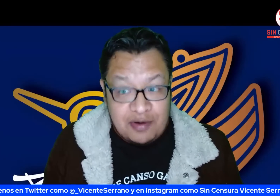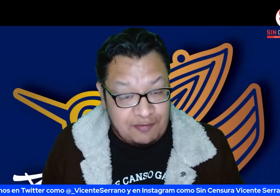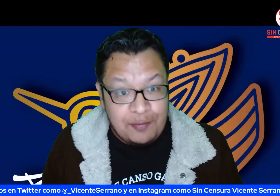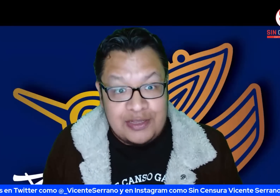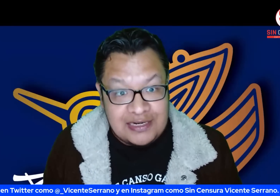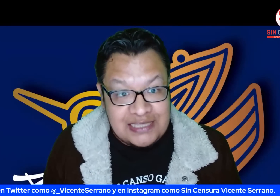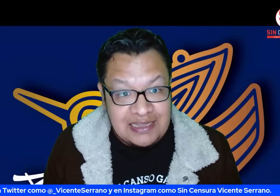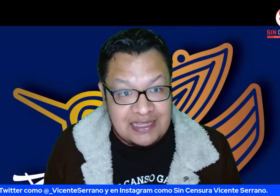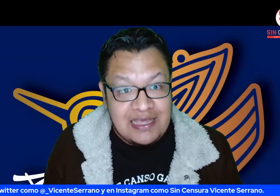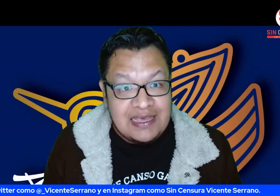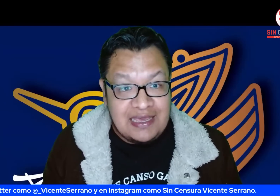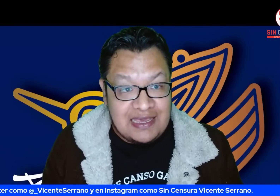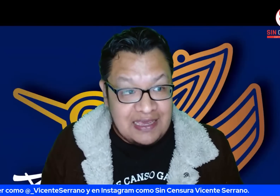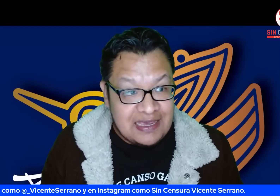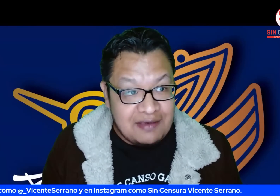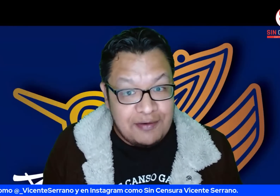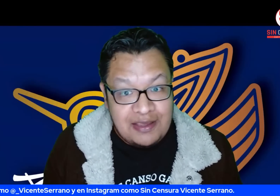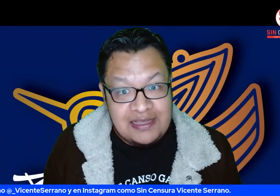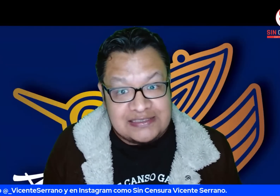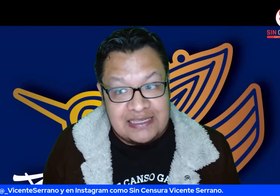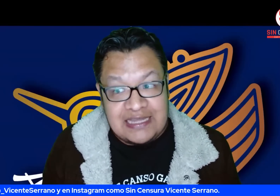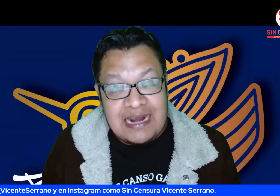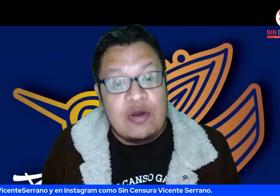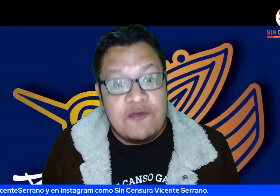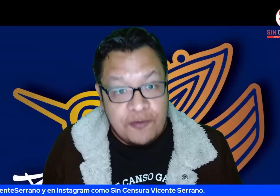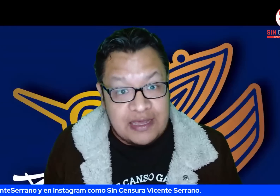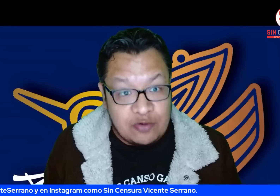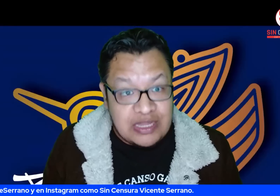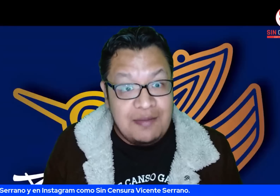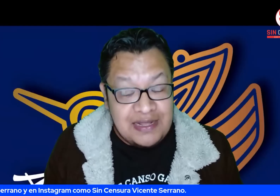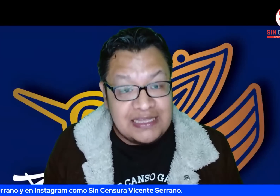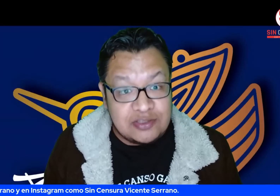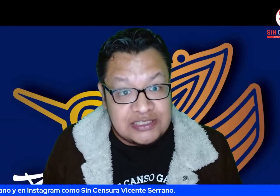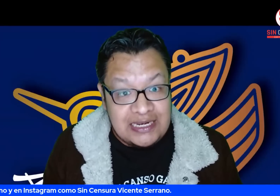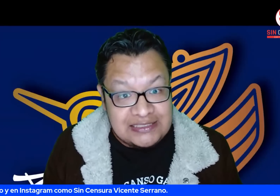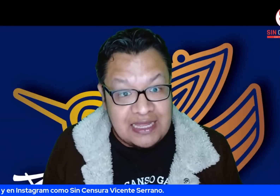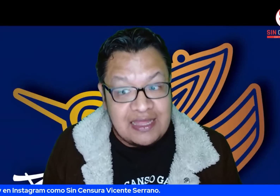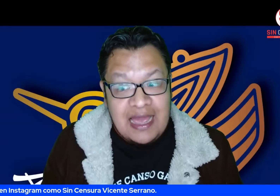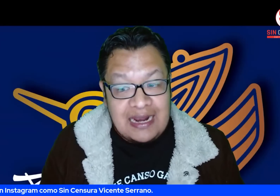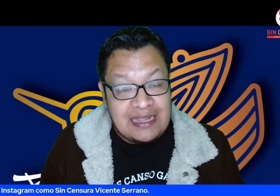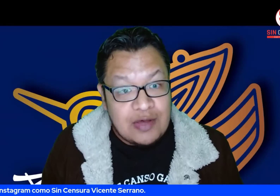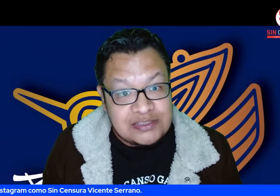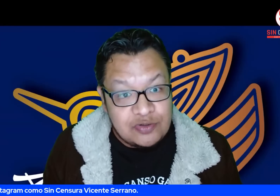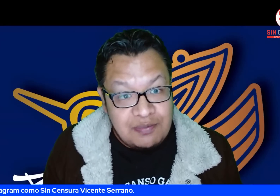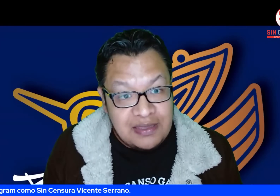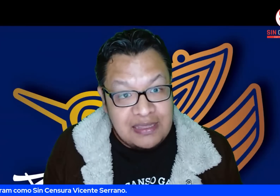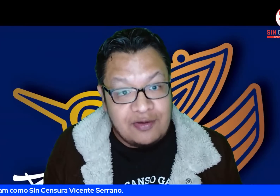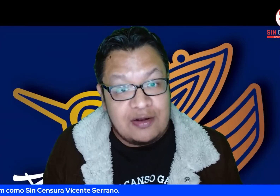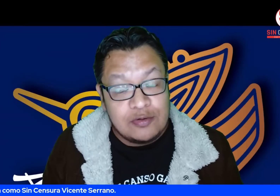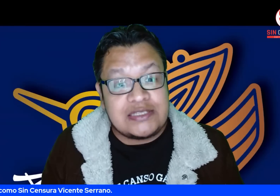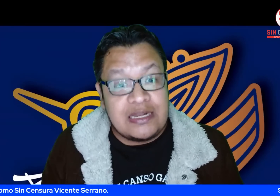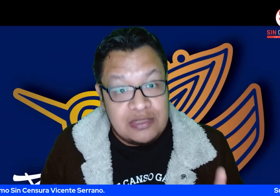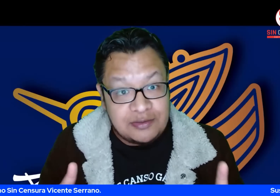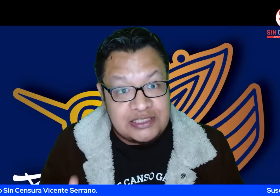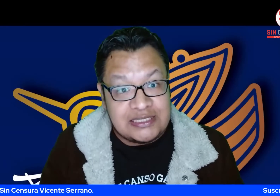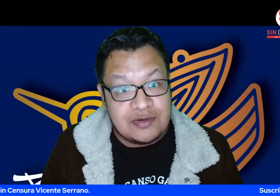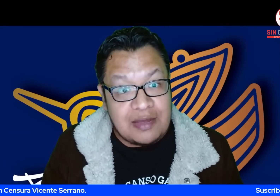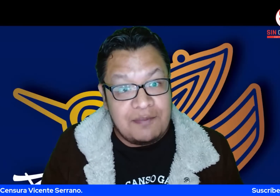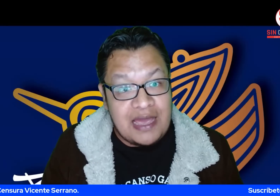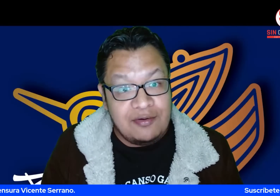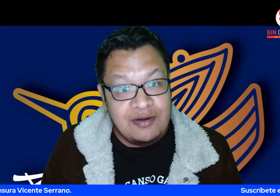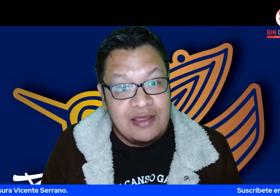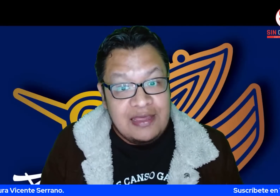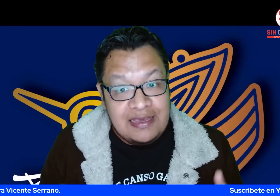siguió, pero que fue muy interesante, que fue darle un enfoque totalmente socialista a la educación en México. Incluso hasta los libros de